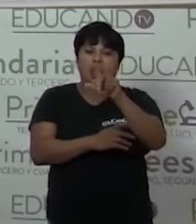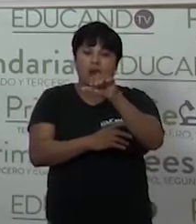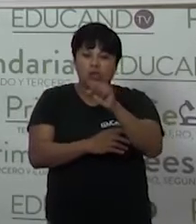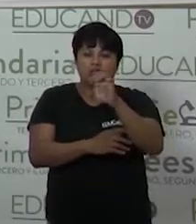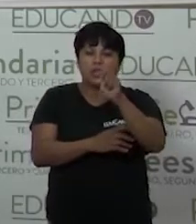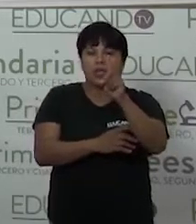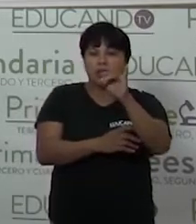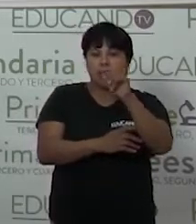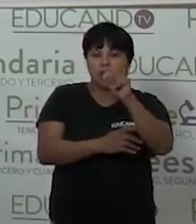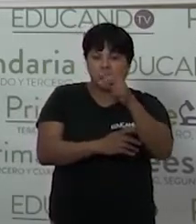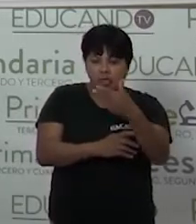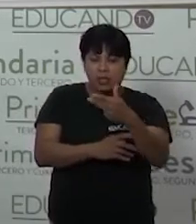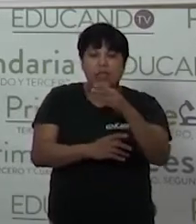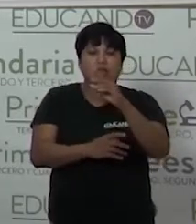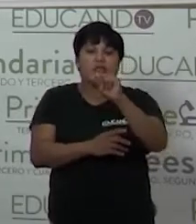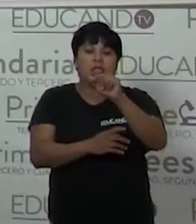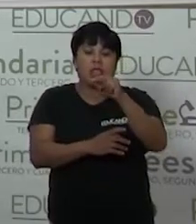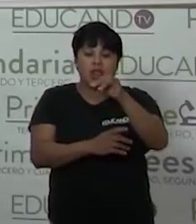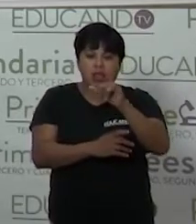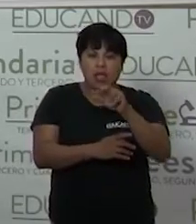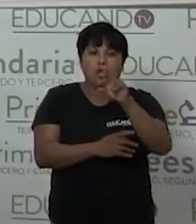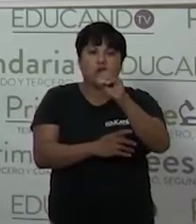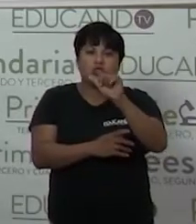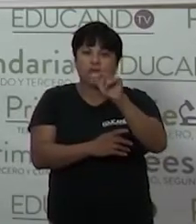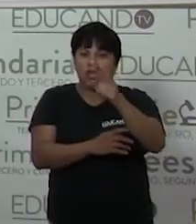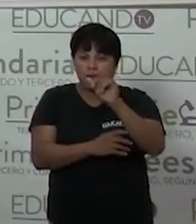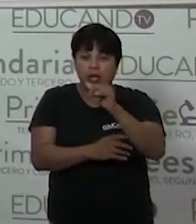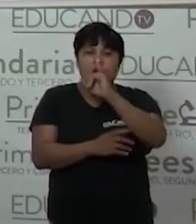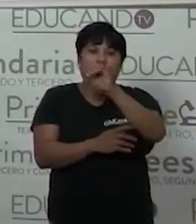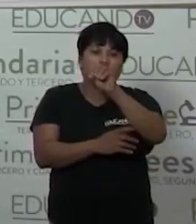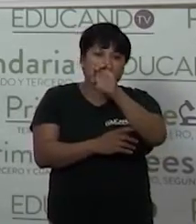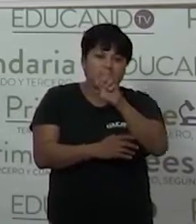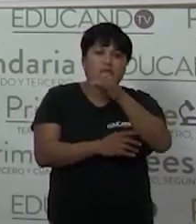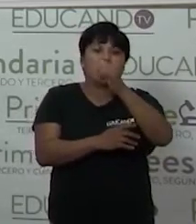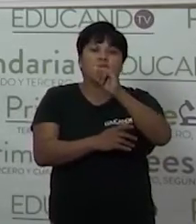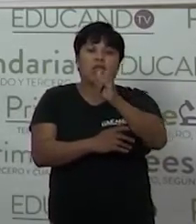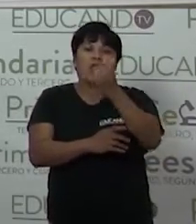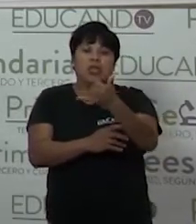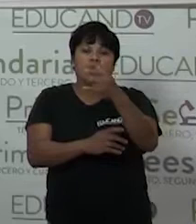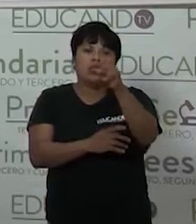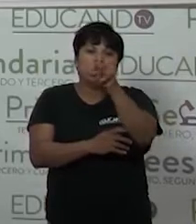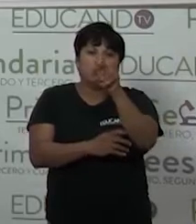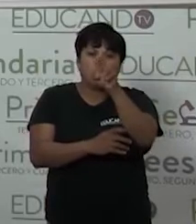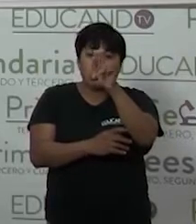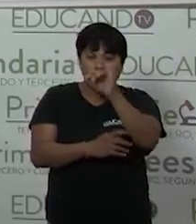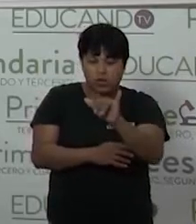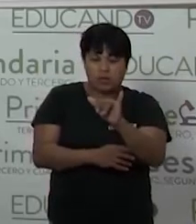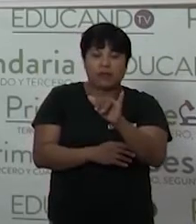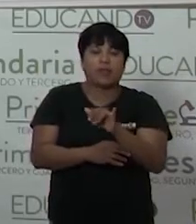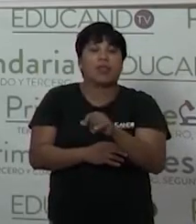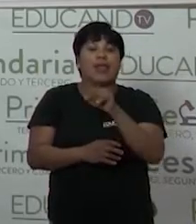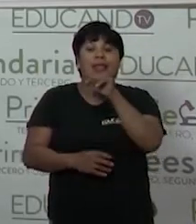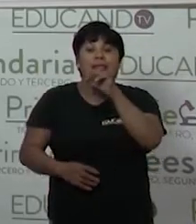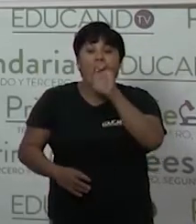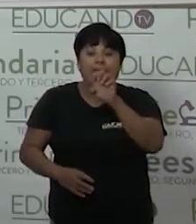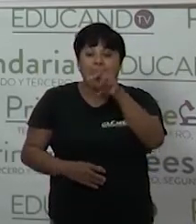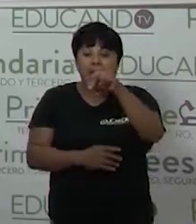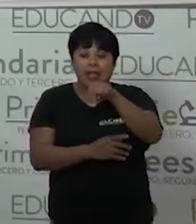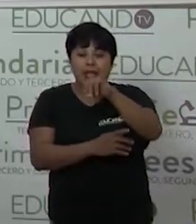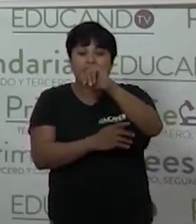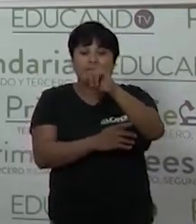editan ya rosalba jose nadie y suri enigmas